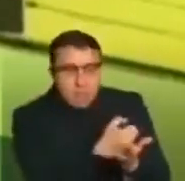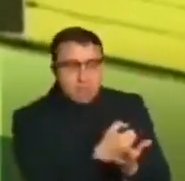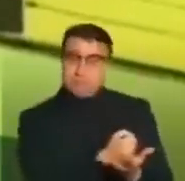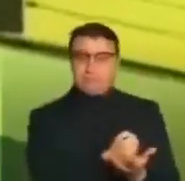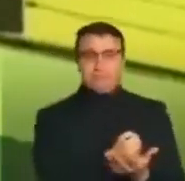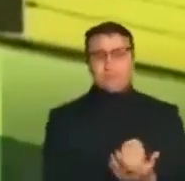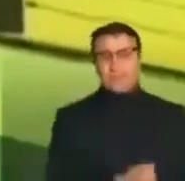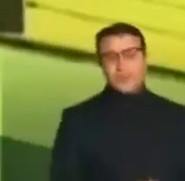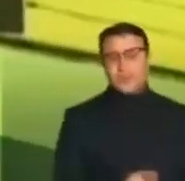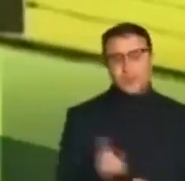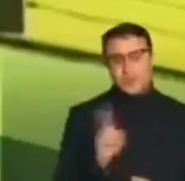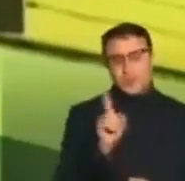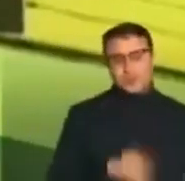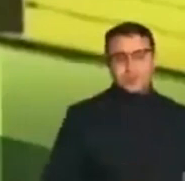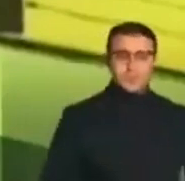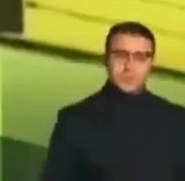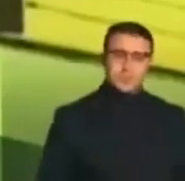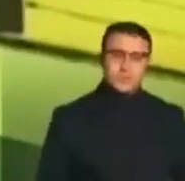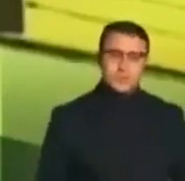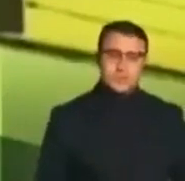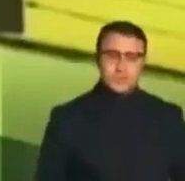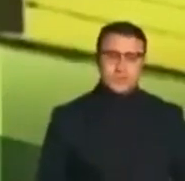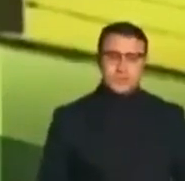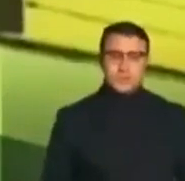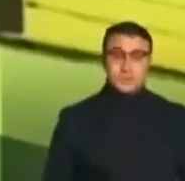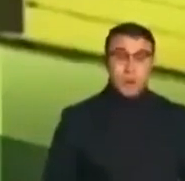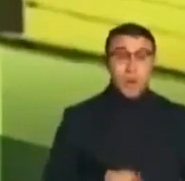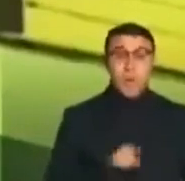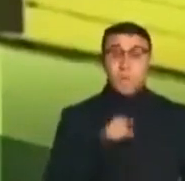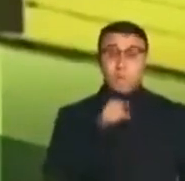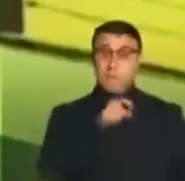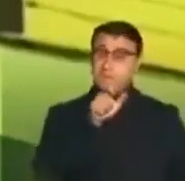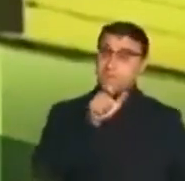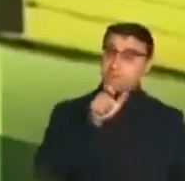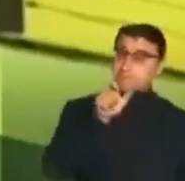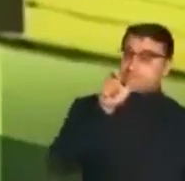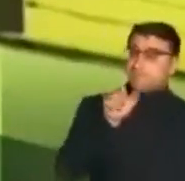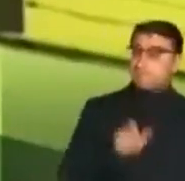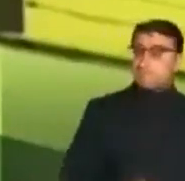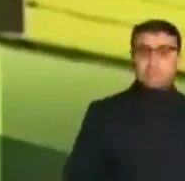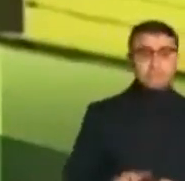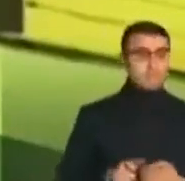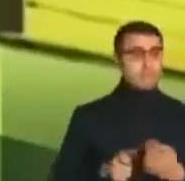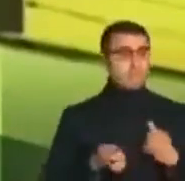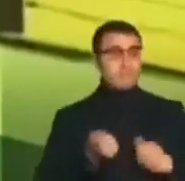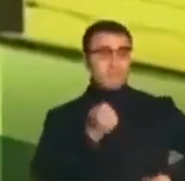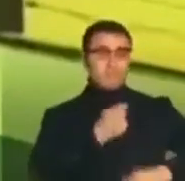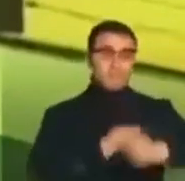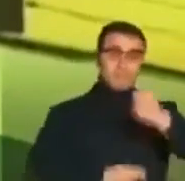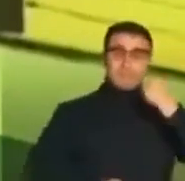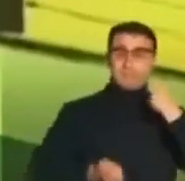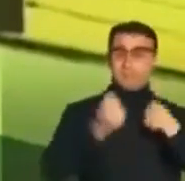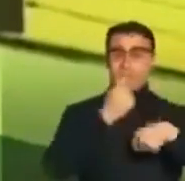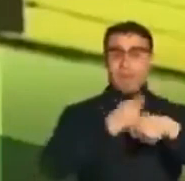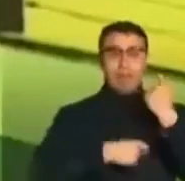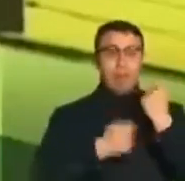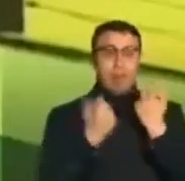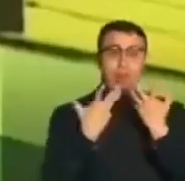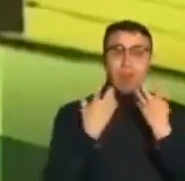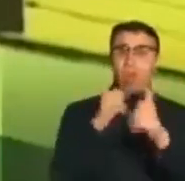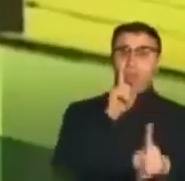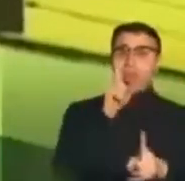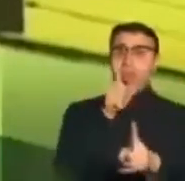No es un sujeto del negocio, un objeto del